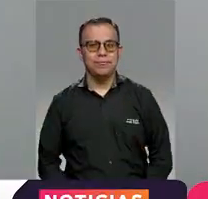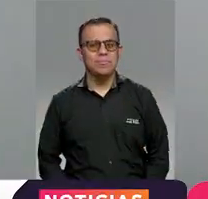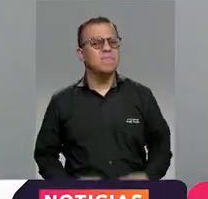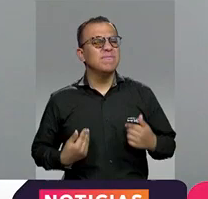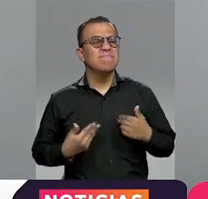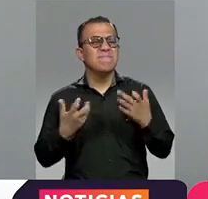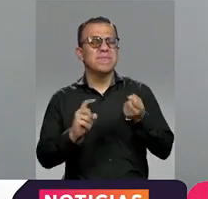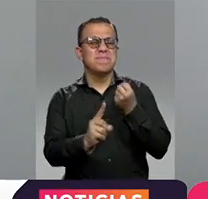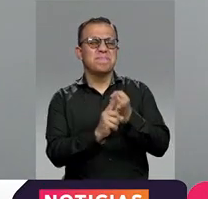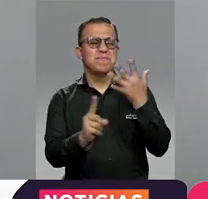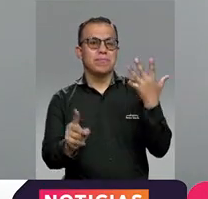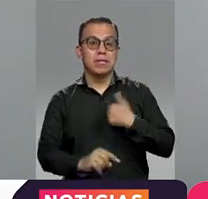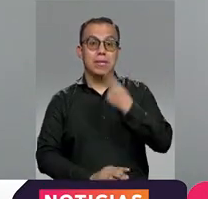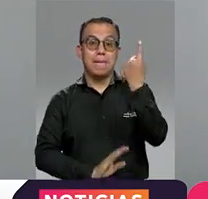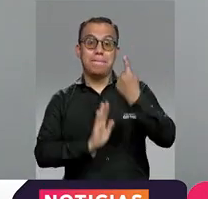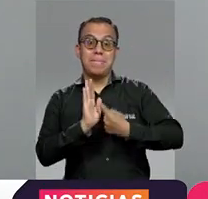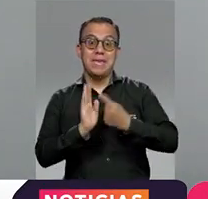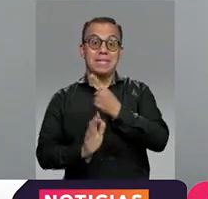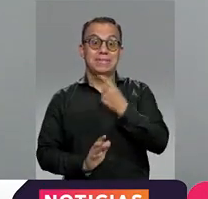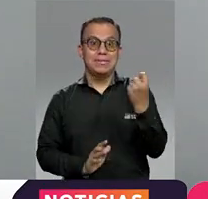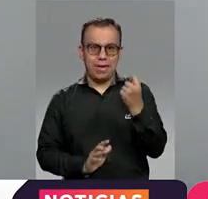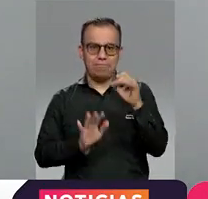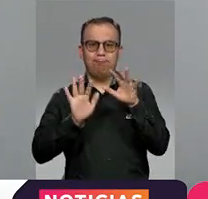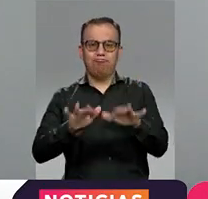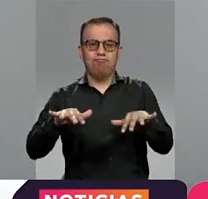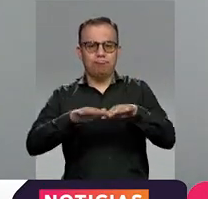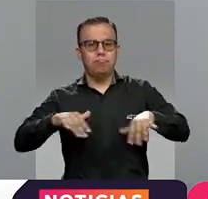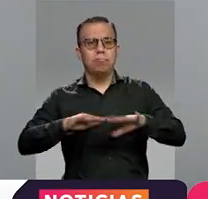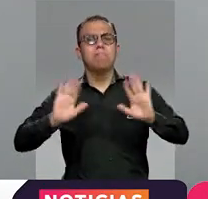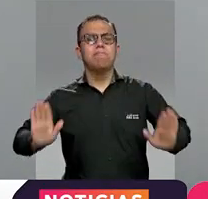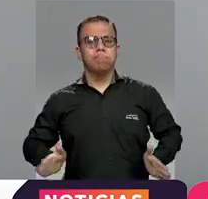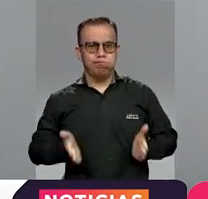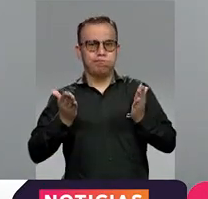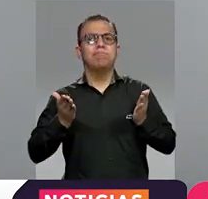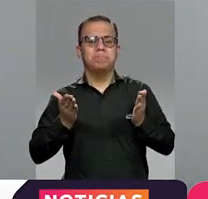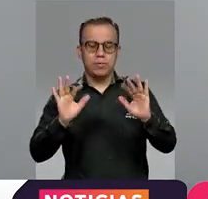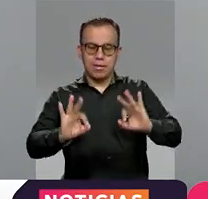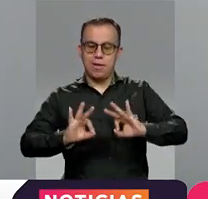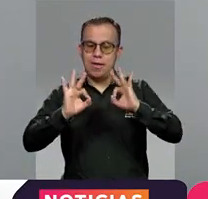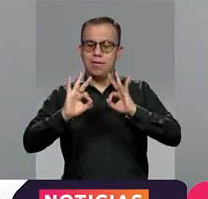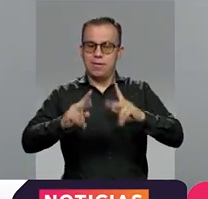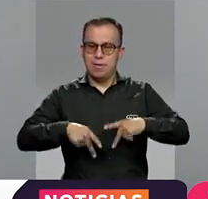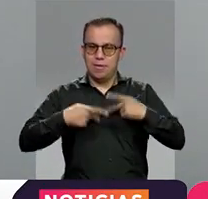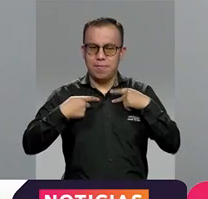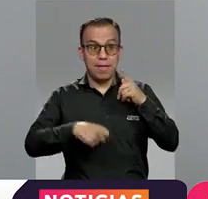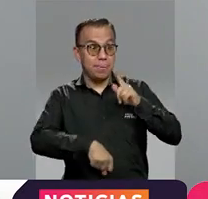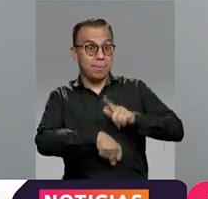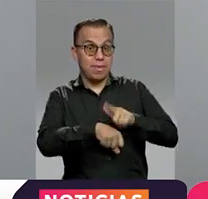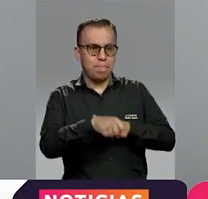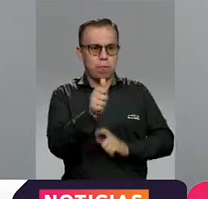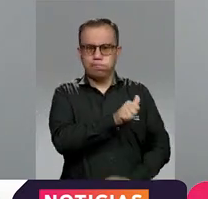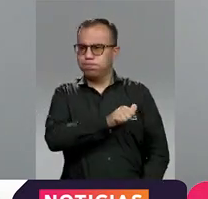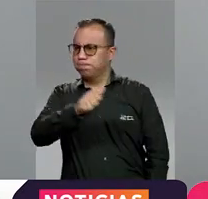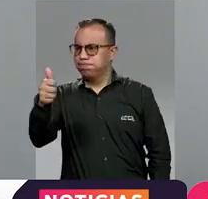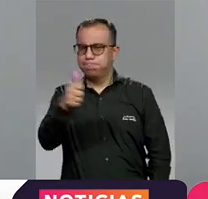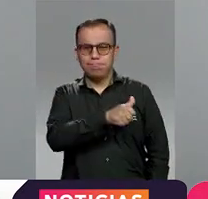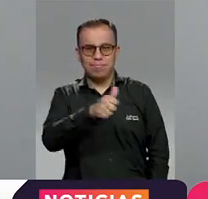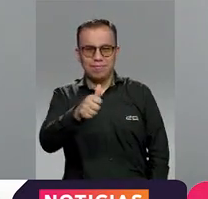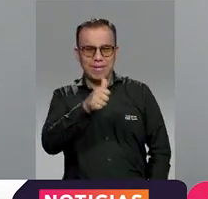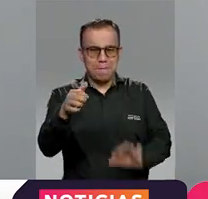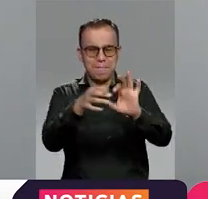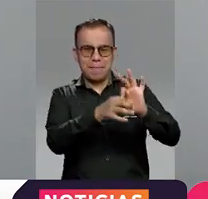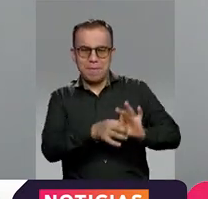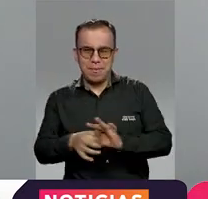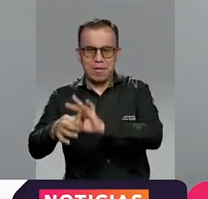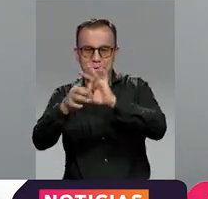llegar a un impacto de más de 1100 habitantes del sector que mejorarán sus condiciones de calidad de vida, tiempos de desplazamiento, conexión con